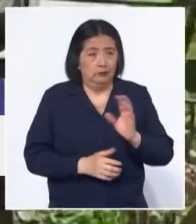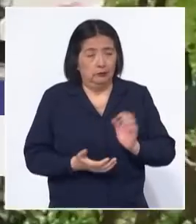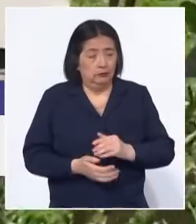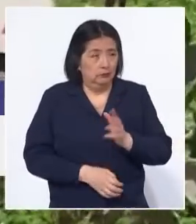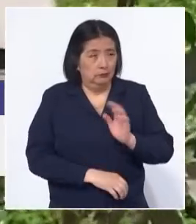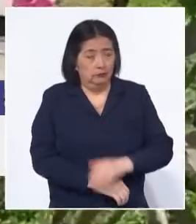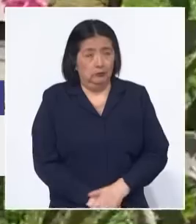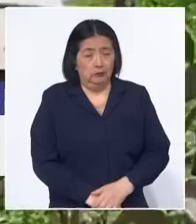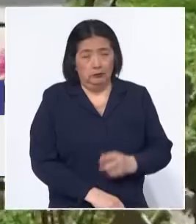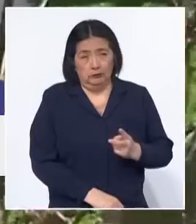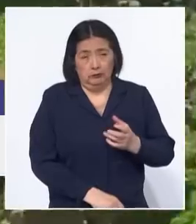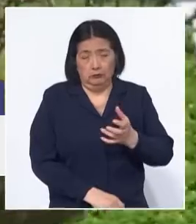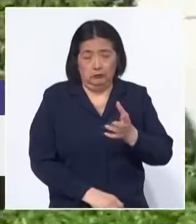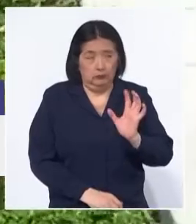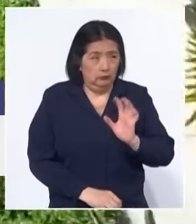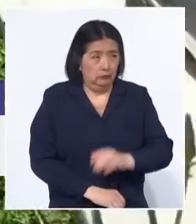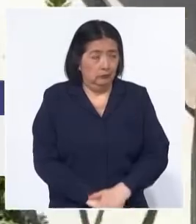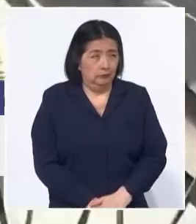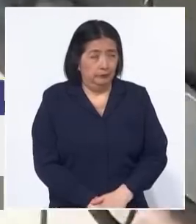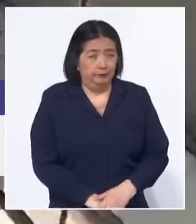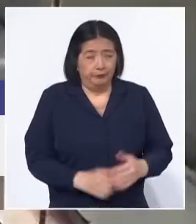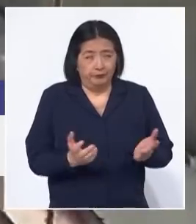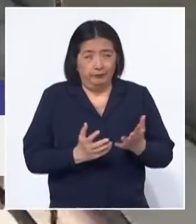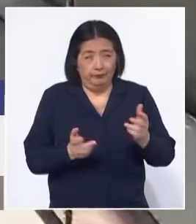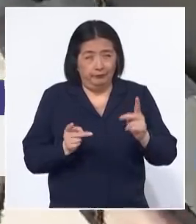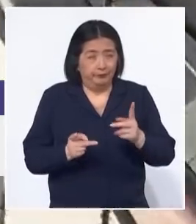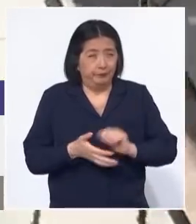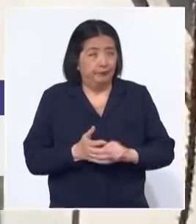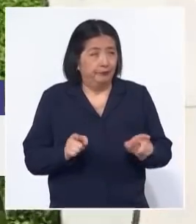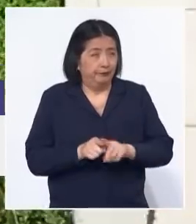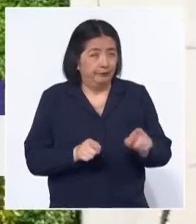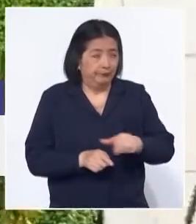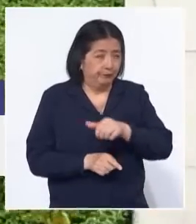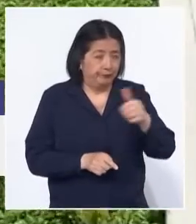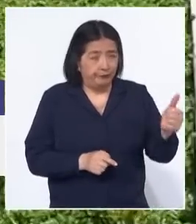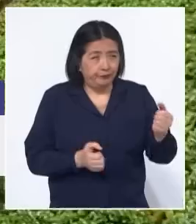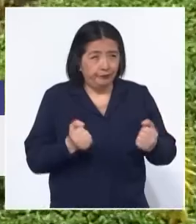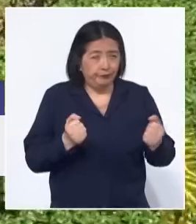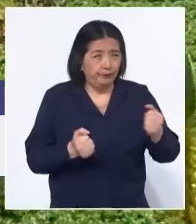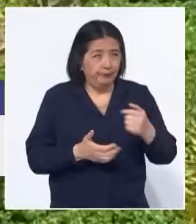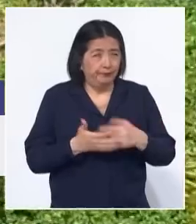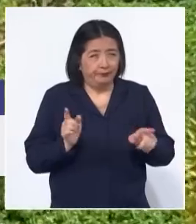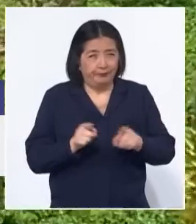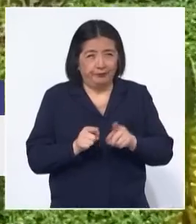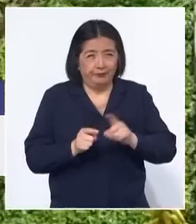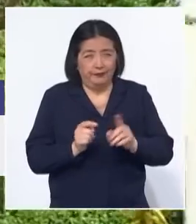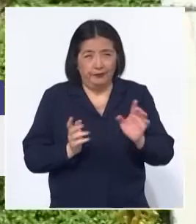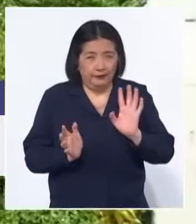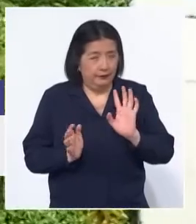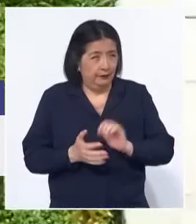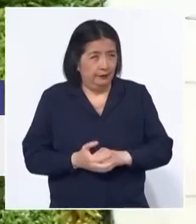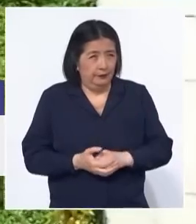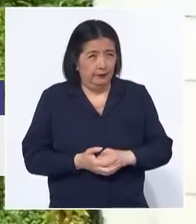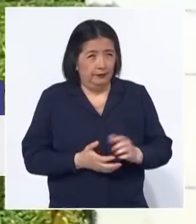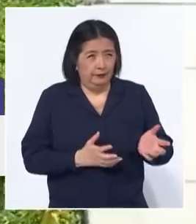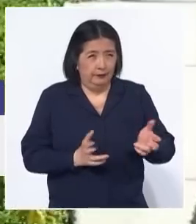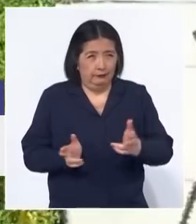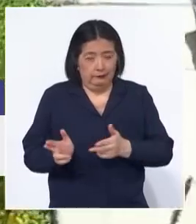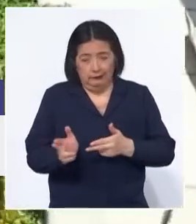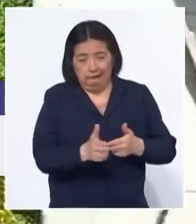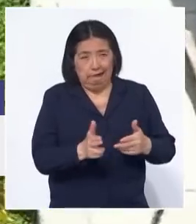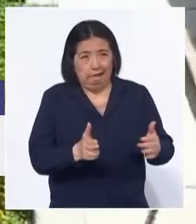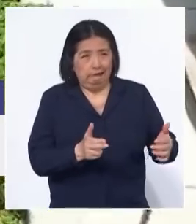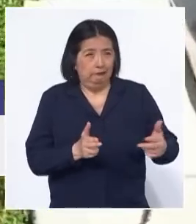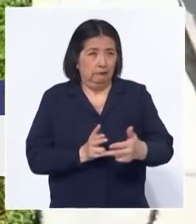más a 2 cuadras aproximadamente de donde ocurren los hechos, porque también otros vehículos parecen haber estado haciendo esta labor que decimos como de contingencia,